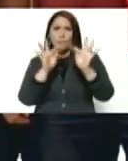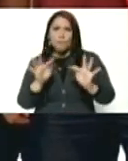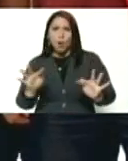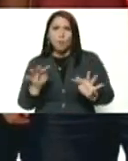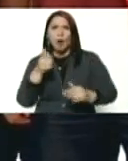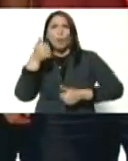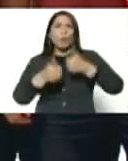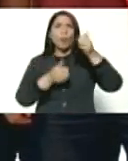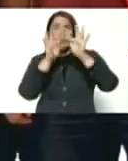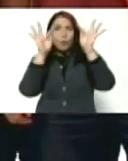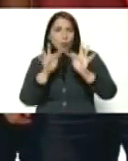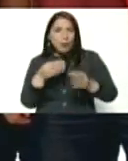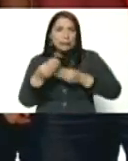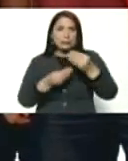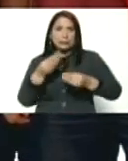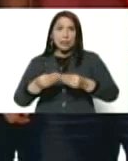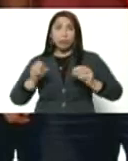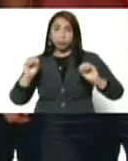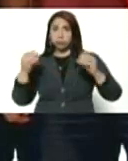para lograrlo.